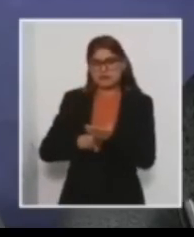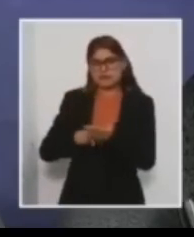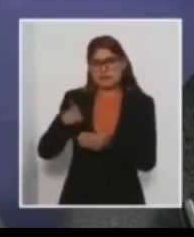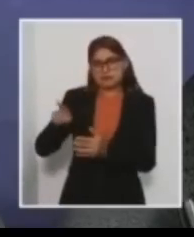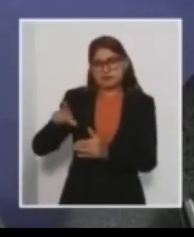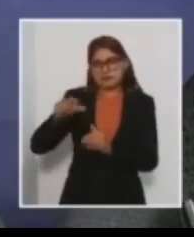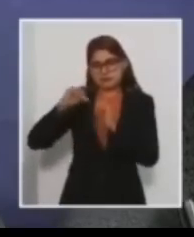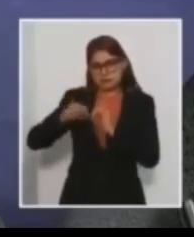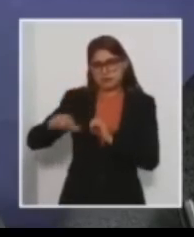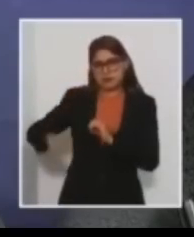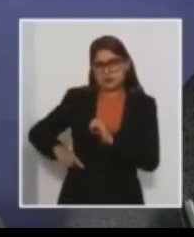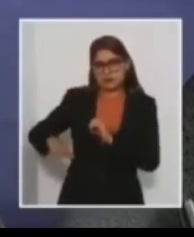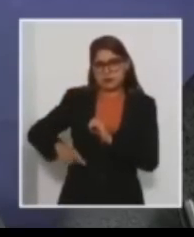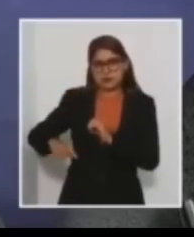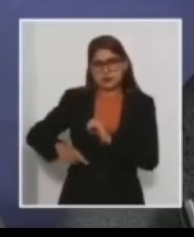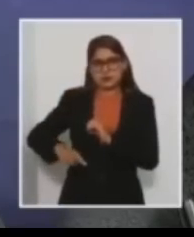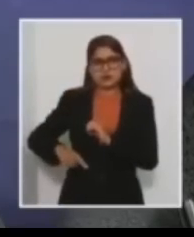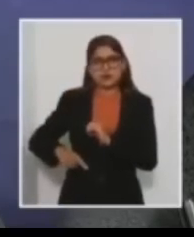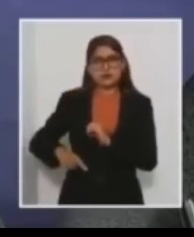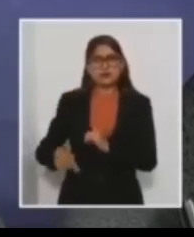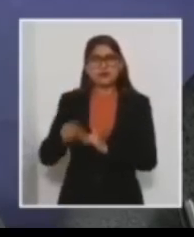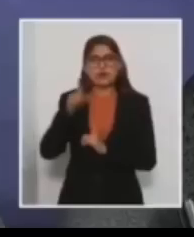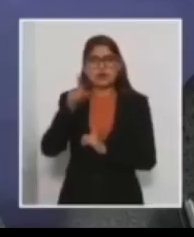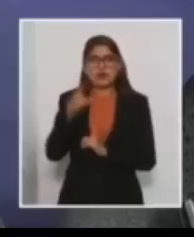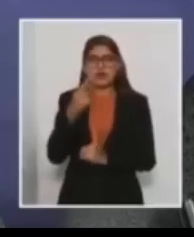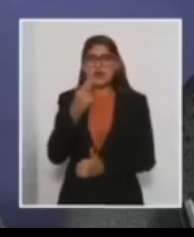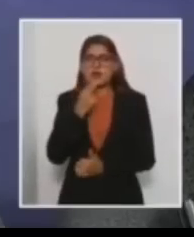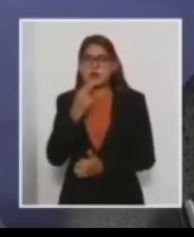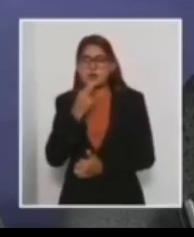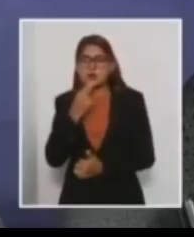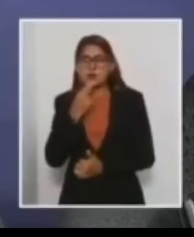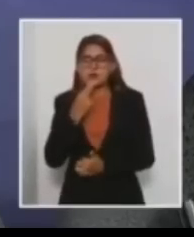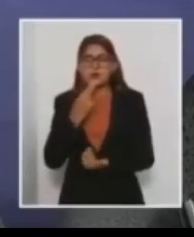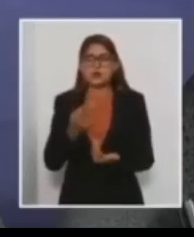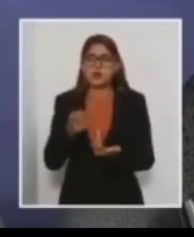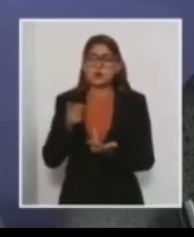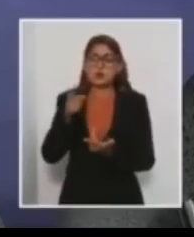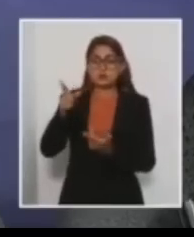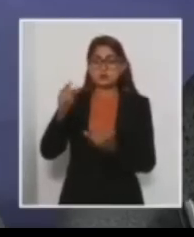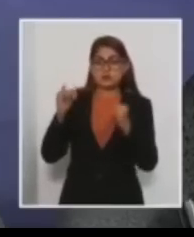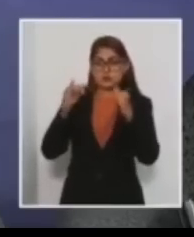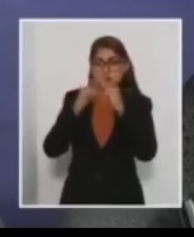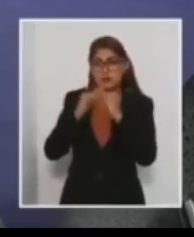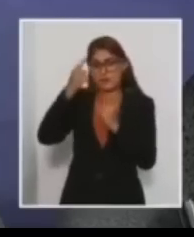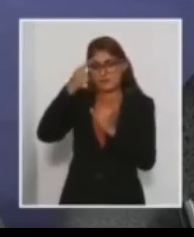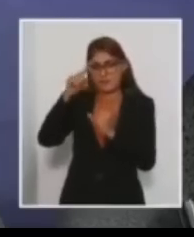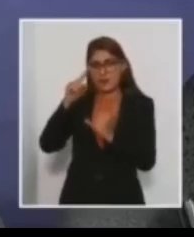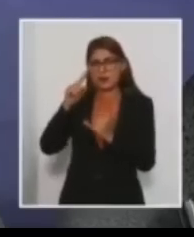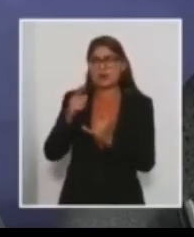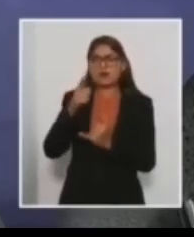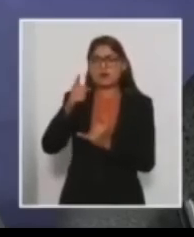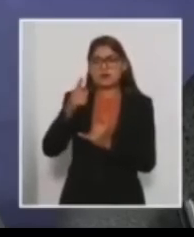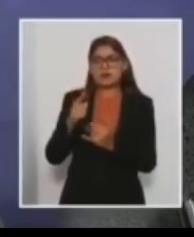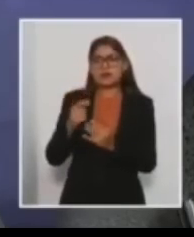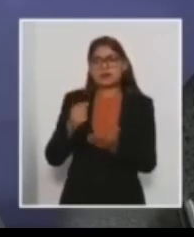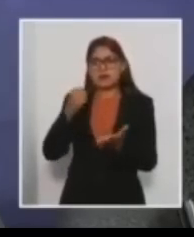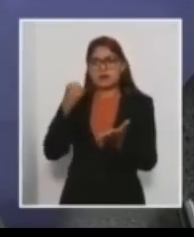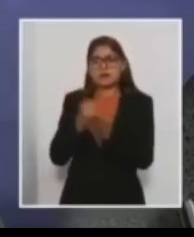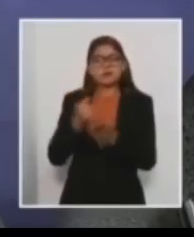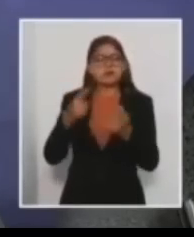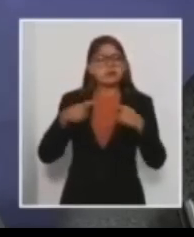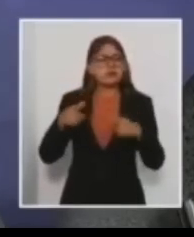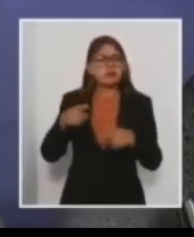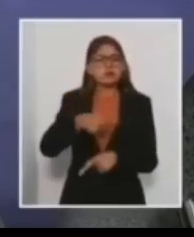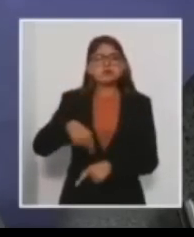uso de las instituciones públicas como un medio para obtener una aprobación